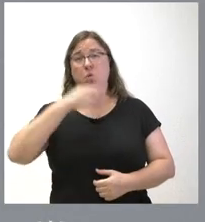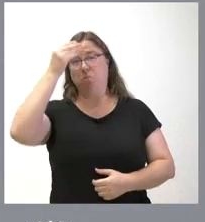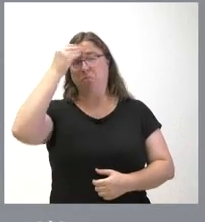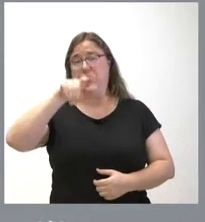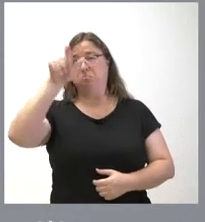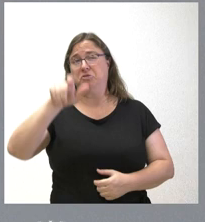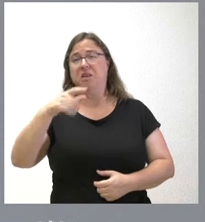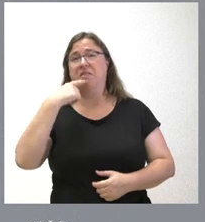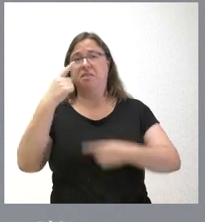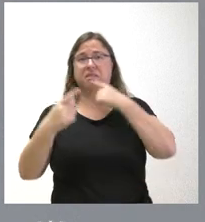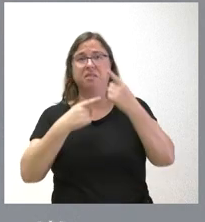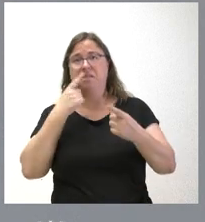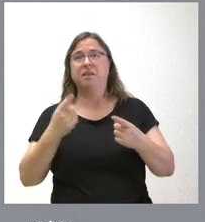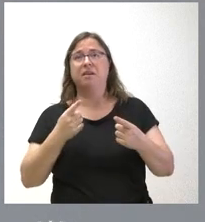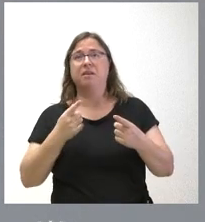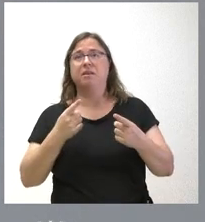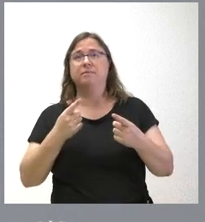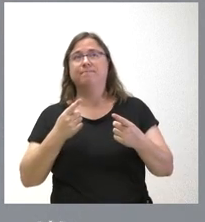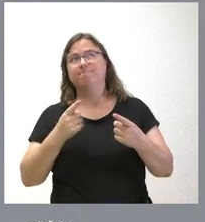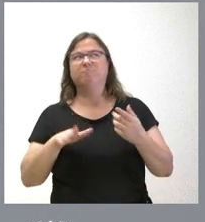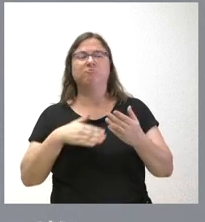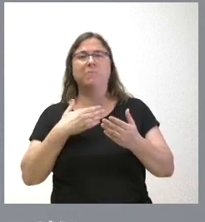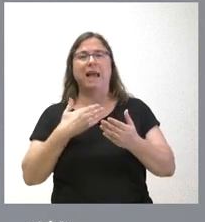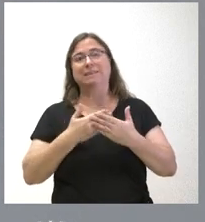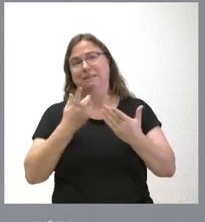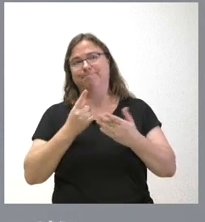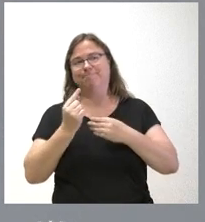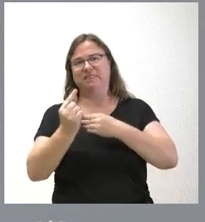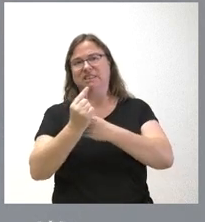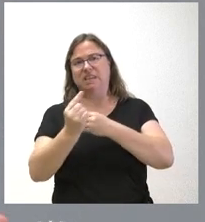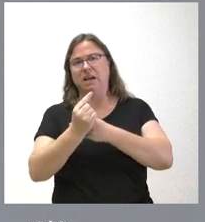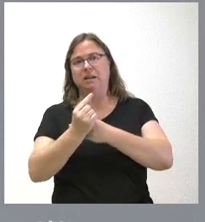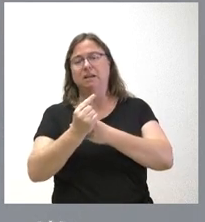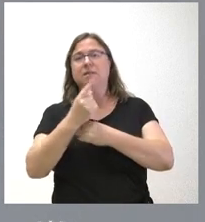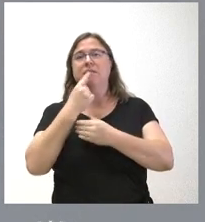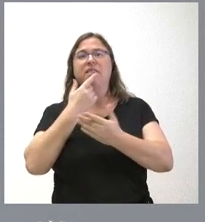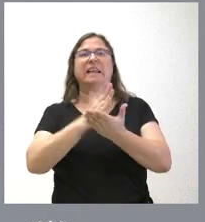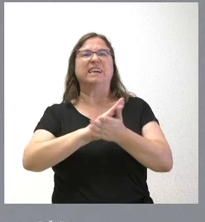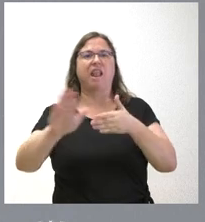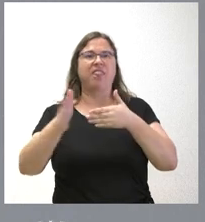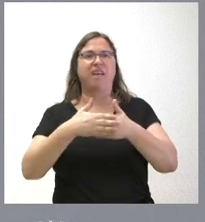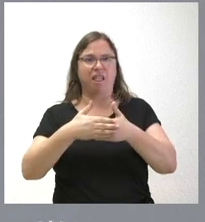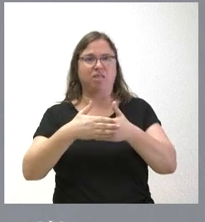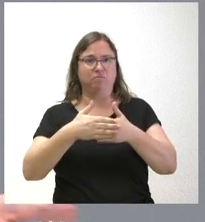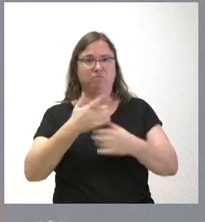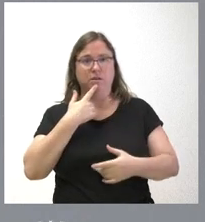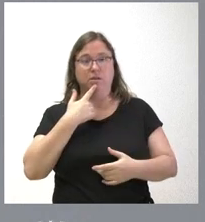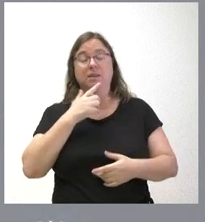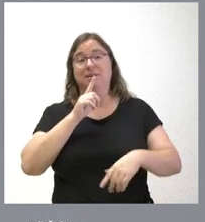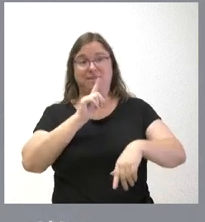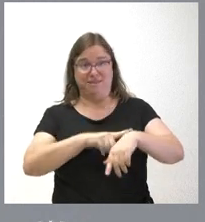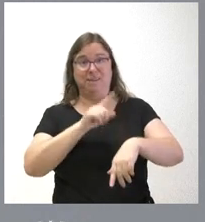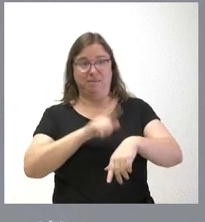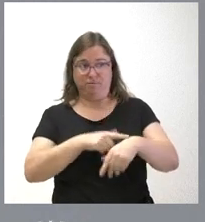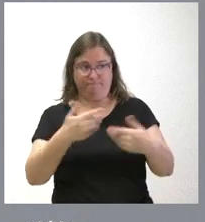diciendo Incluso en algunas críticas que el charla estaba cerrado Yo creo que el paso del tiempo ha